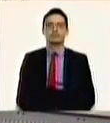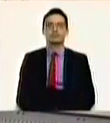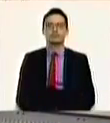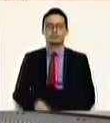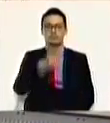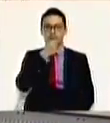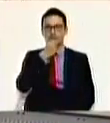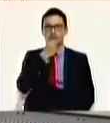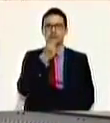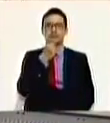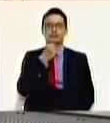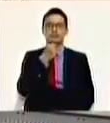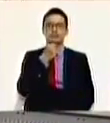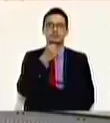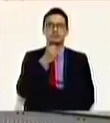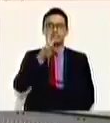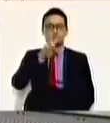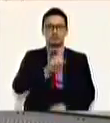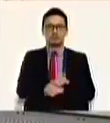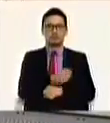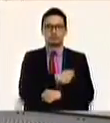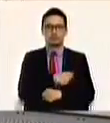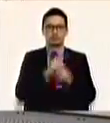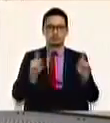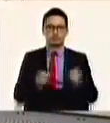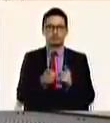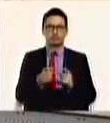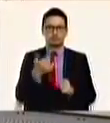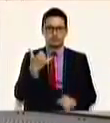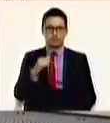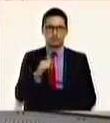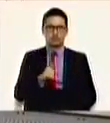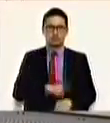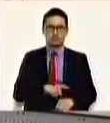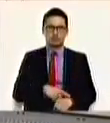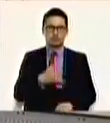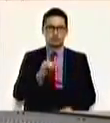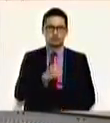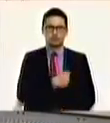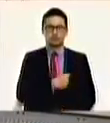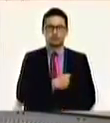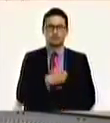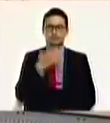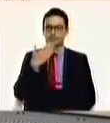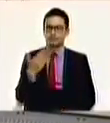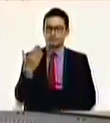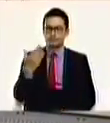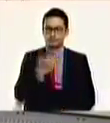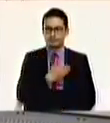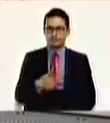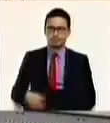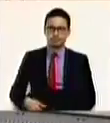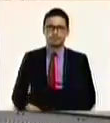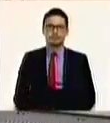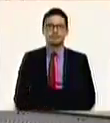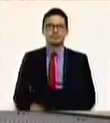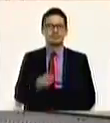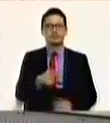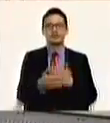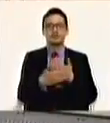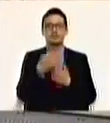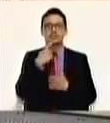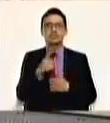Sonido para 2 minutos para terminar, ya cumplió los... Gracias, presidente, muy amable. En buen romance lo que nos están diciendo